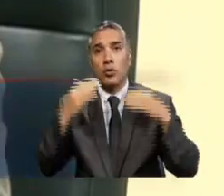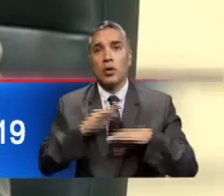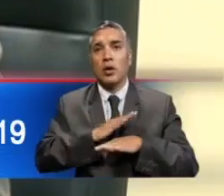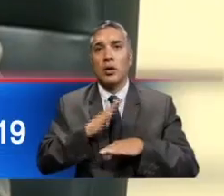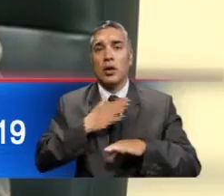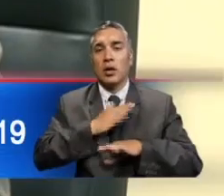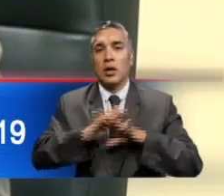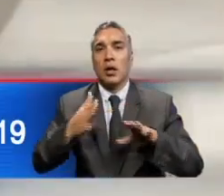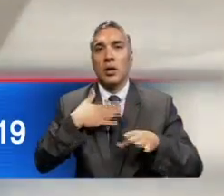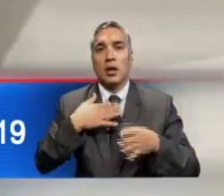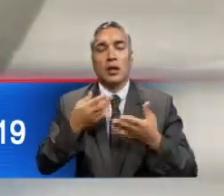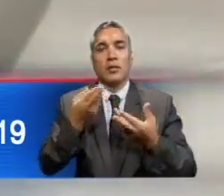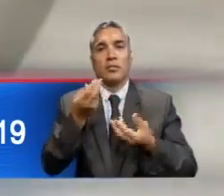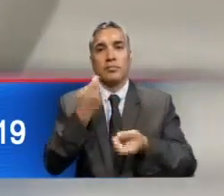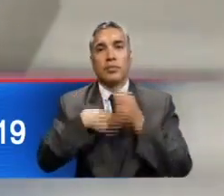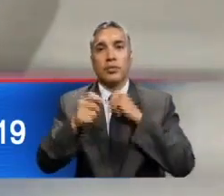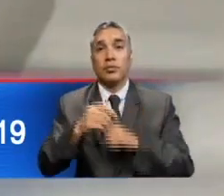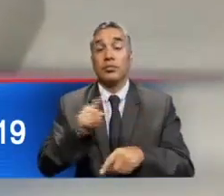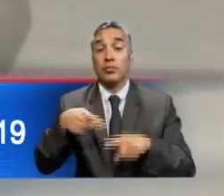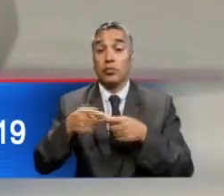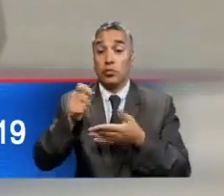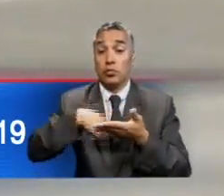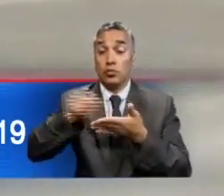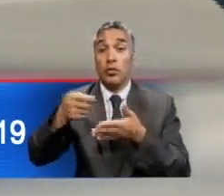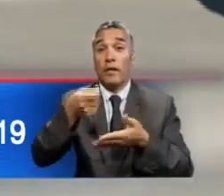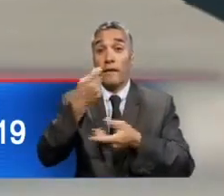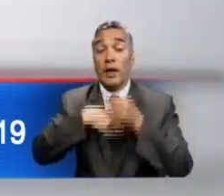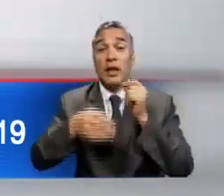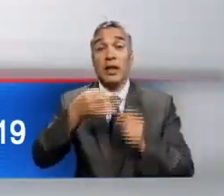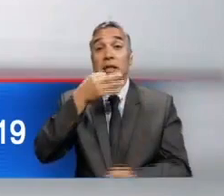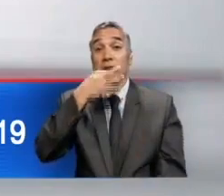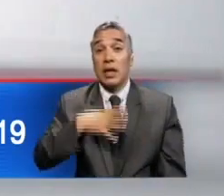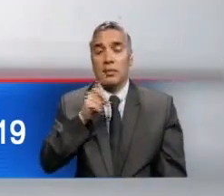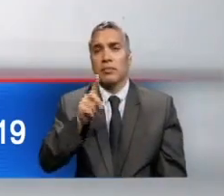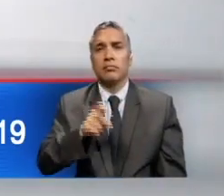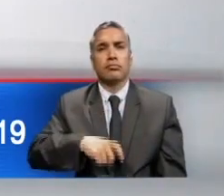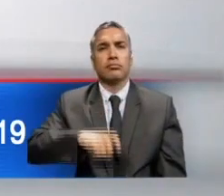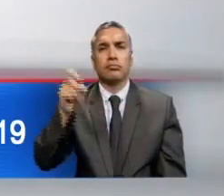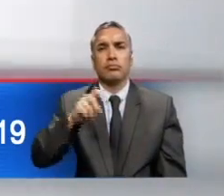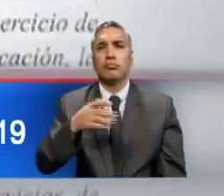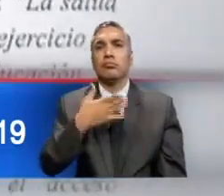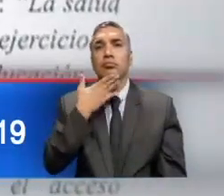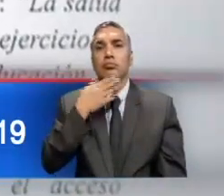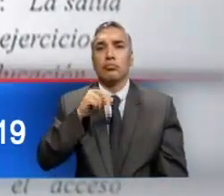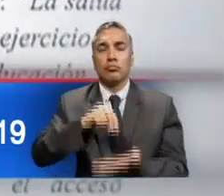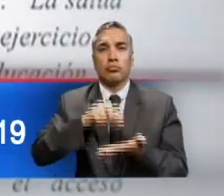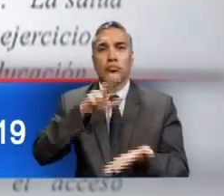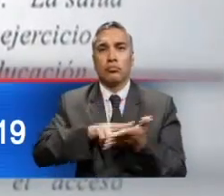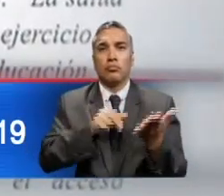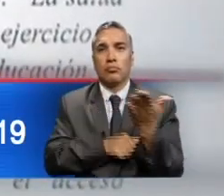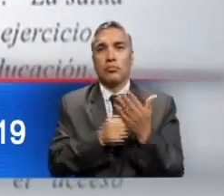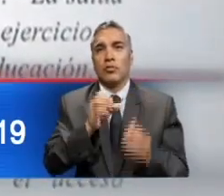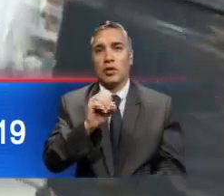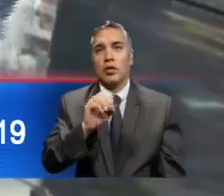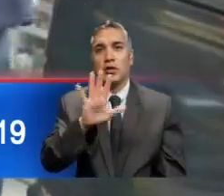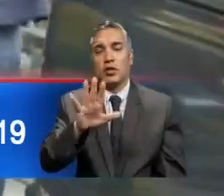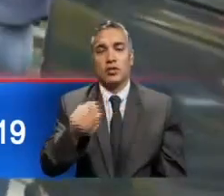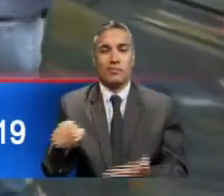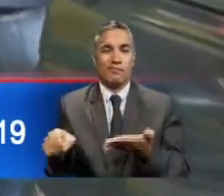estarán en su cadena. Para autorizar la venta de estas pruebas en farmacias fue necesario derogar el decreto ministerial